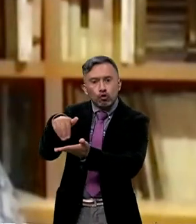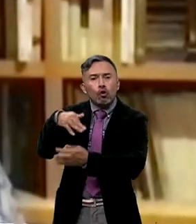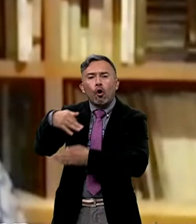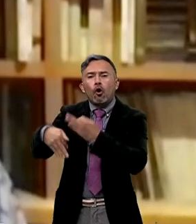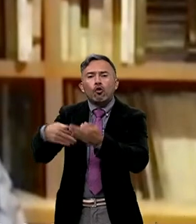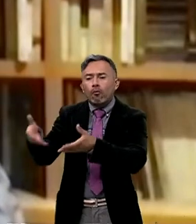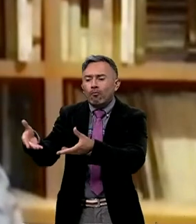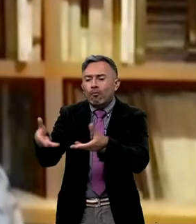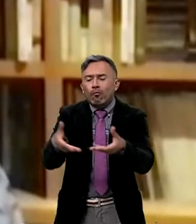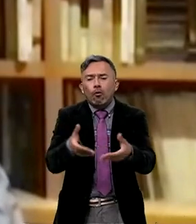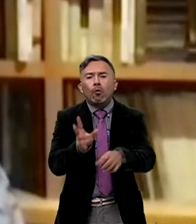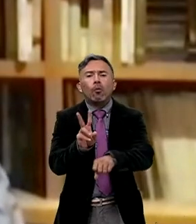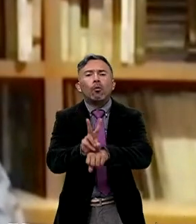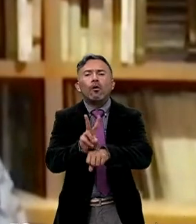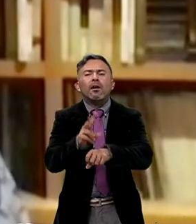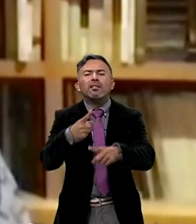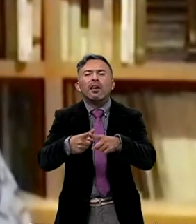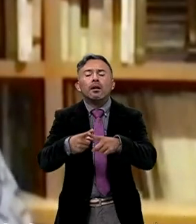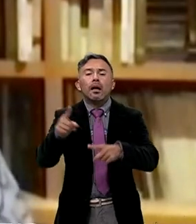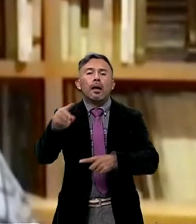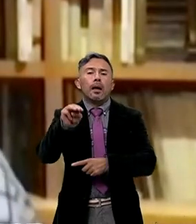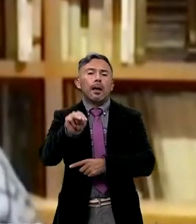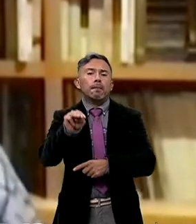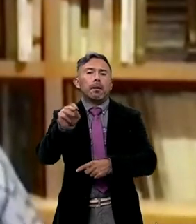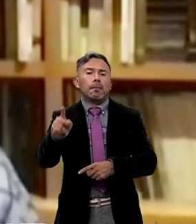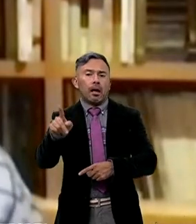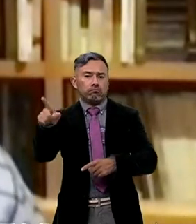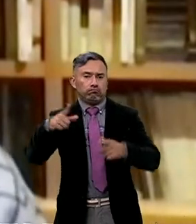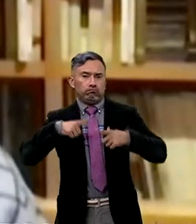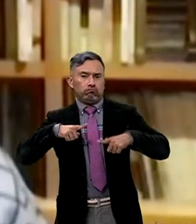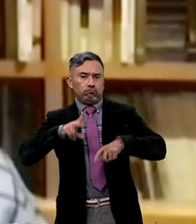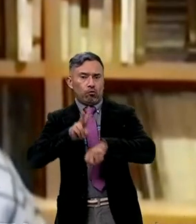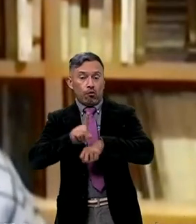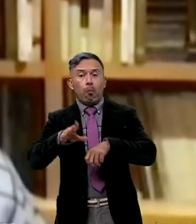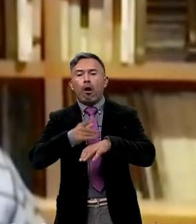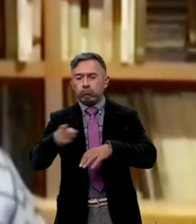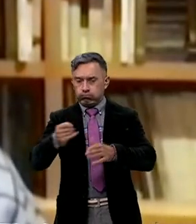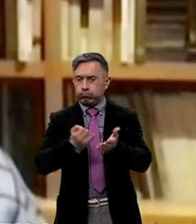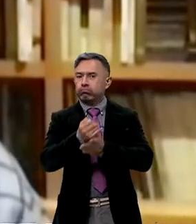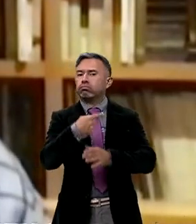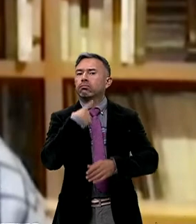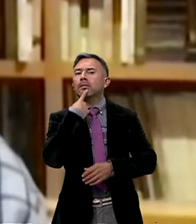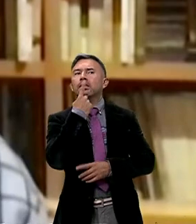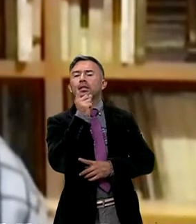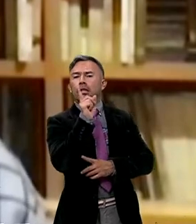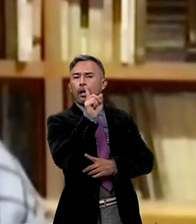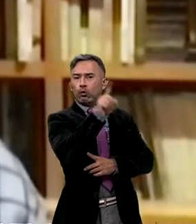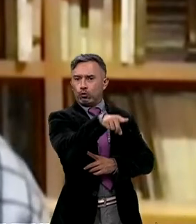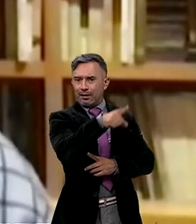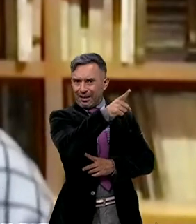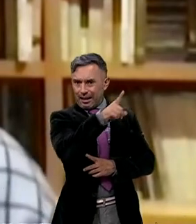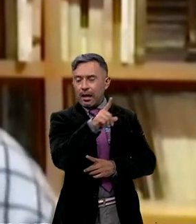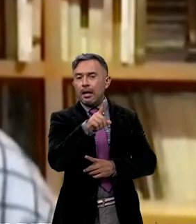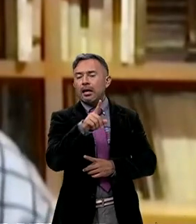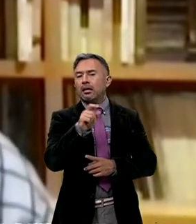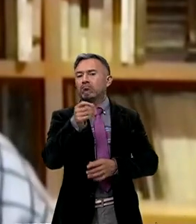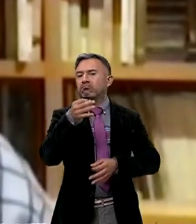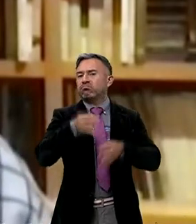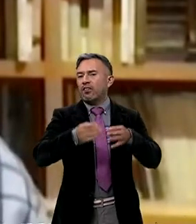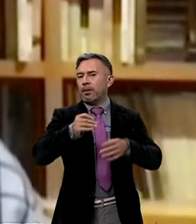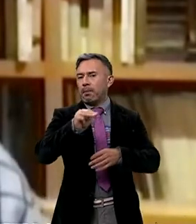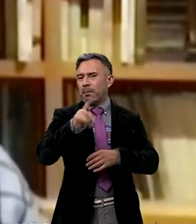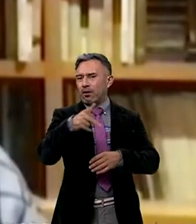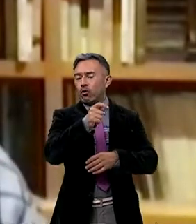manos del ministerio público porque se presentó la denuncia correspondiente a la fiscalía general del estado